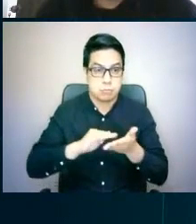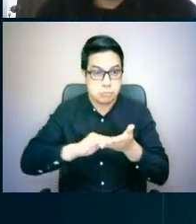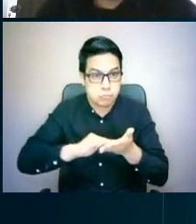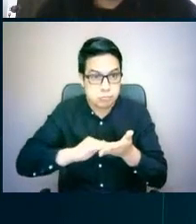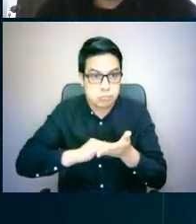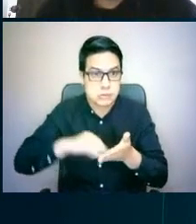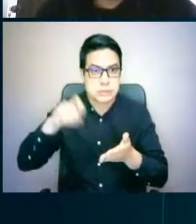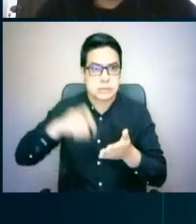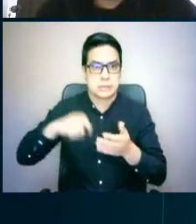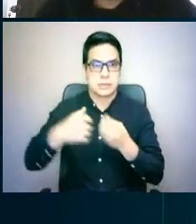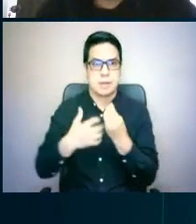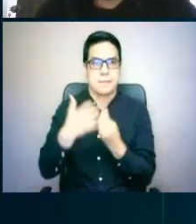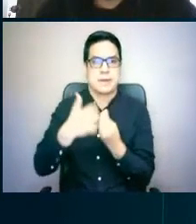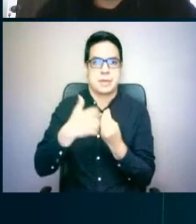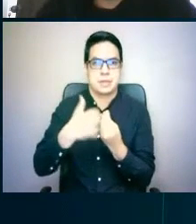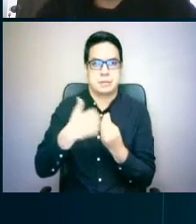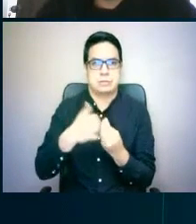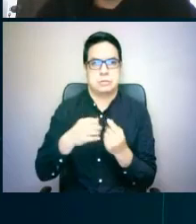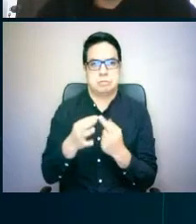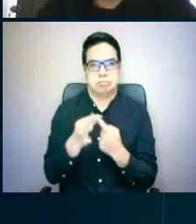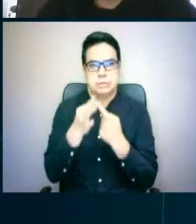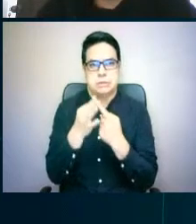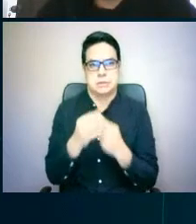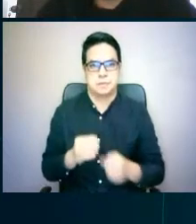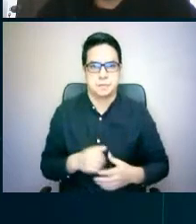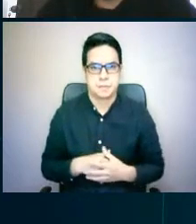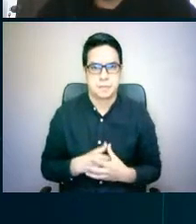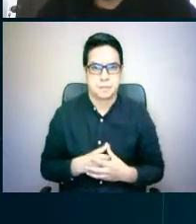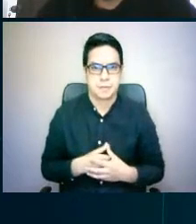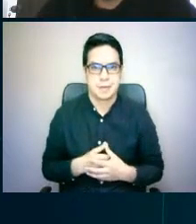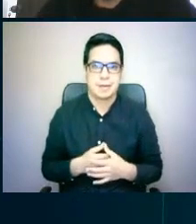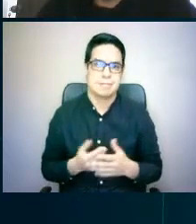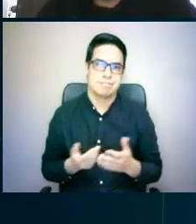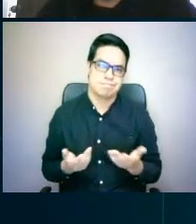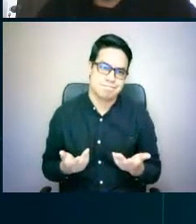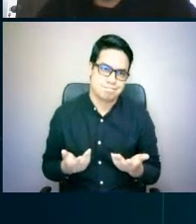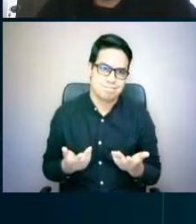mayor dificultad sería otra vez la disposición final